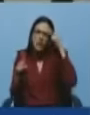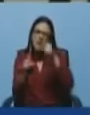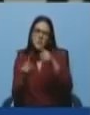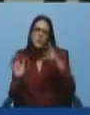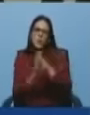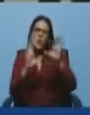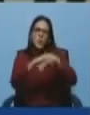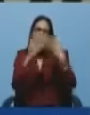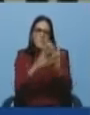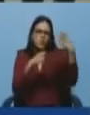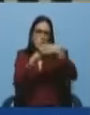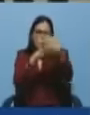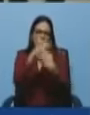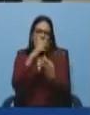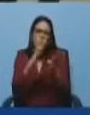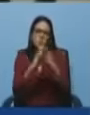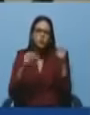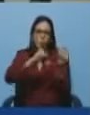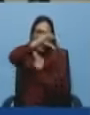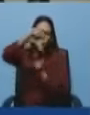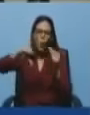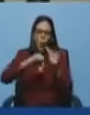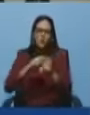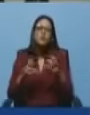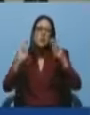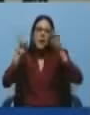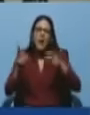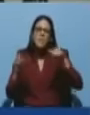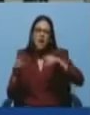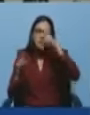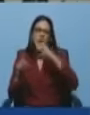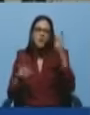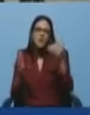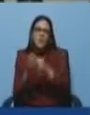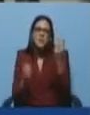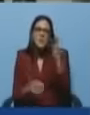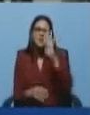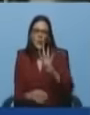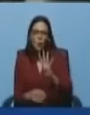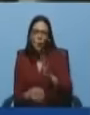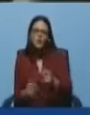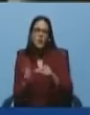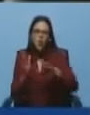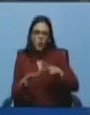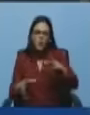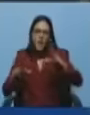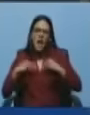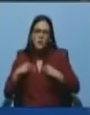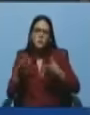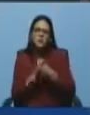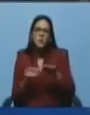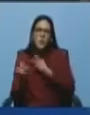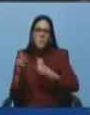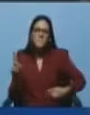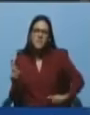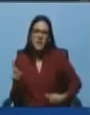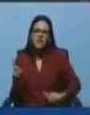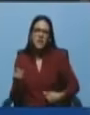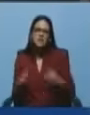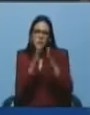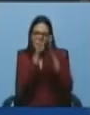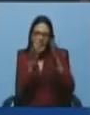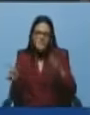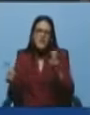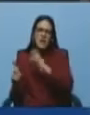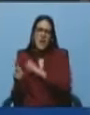del multilateralismo. Es el lema de este año 2024, cuando ha asumido la presidencia a partir de